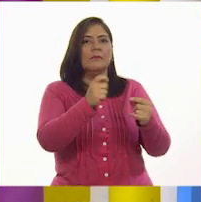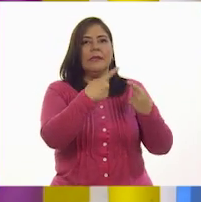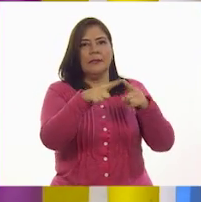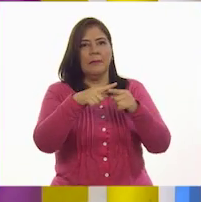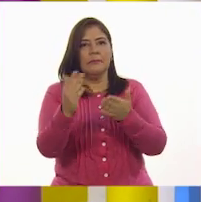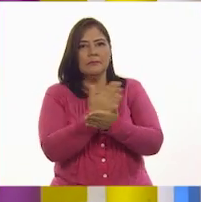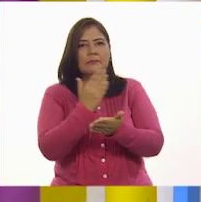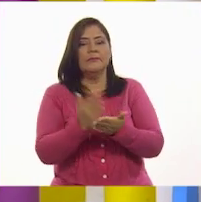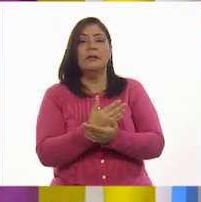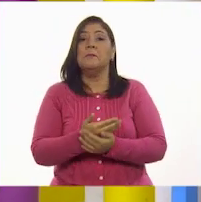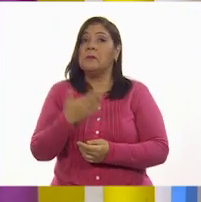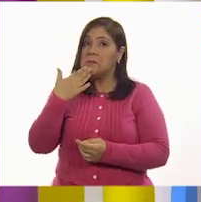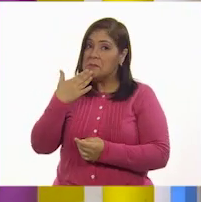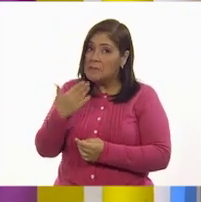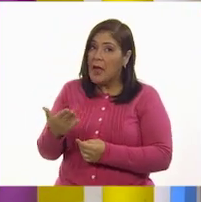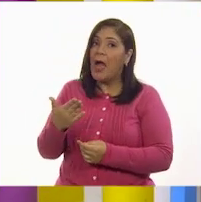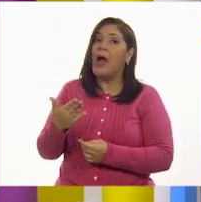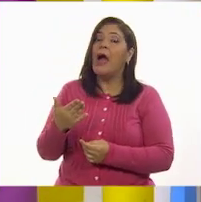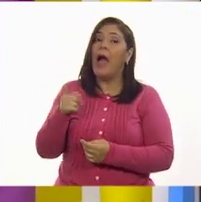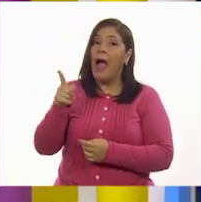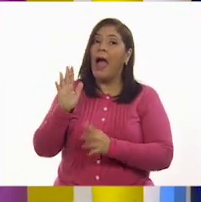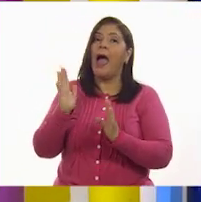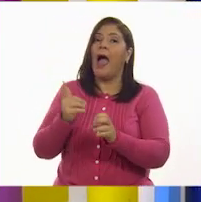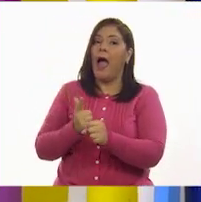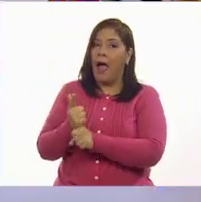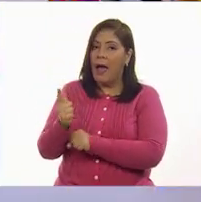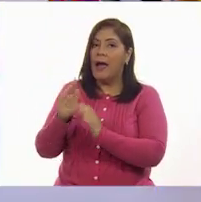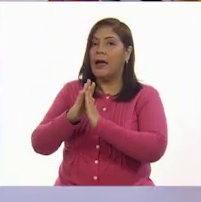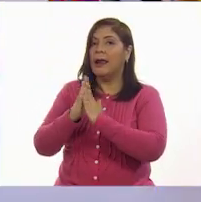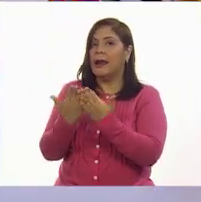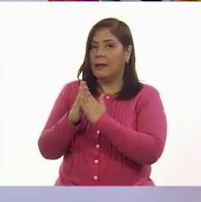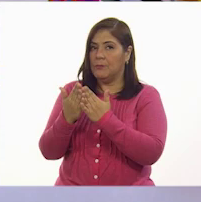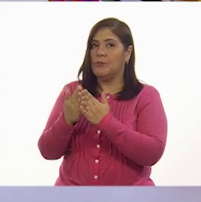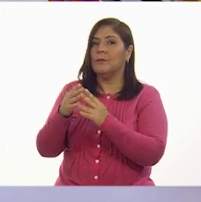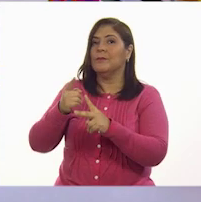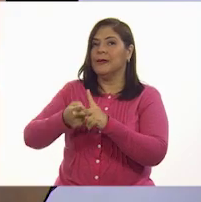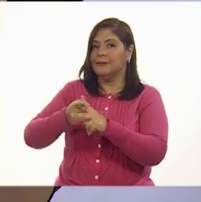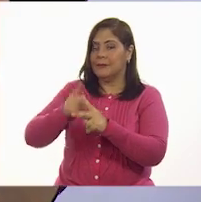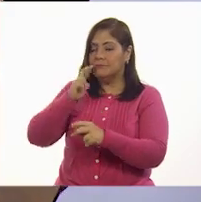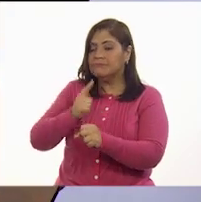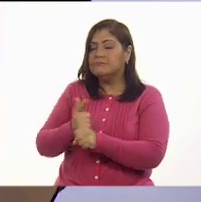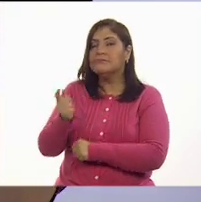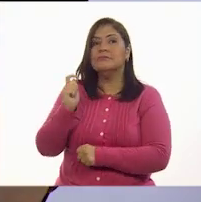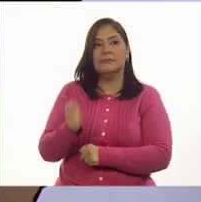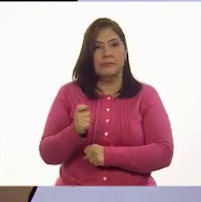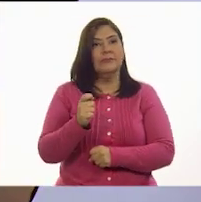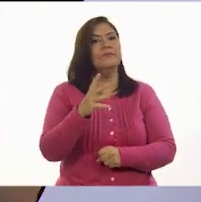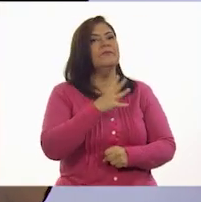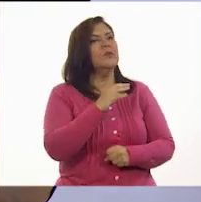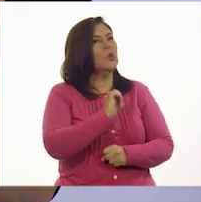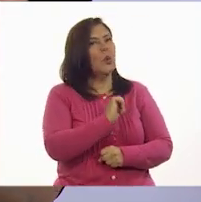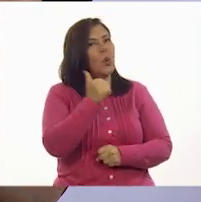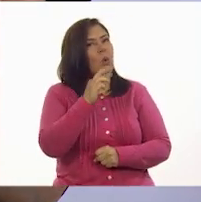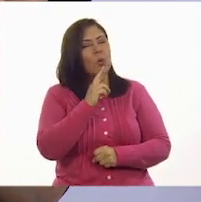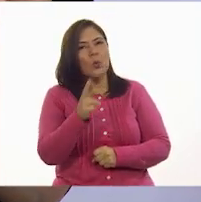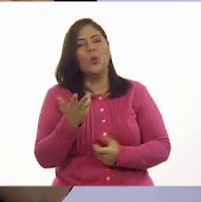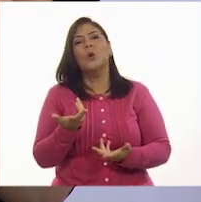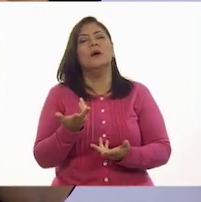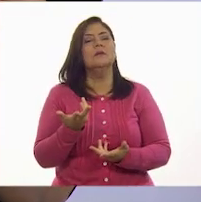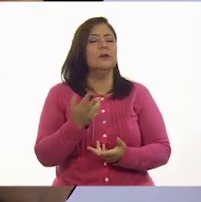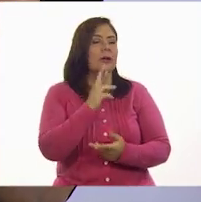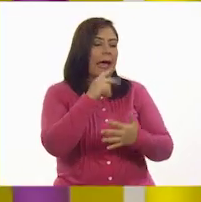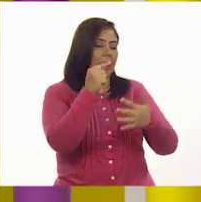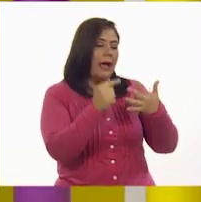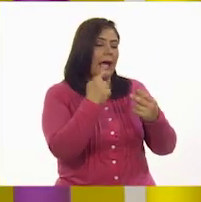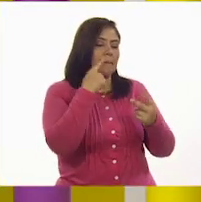Muy bien, Irma. O sea que ella ya los descubrió en su libro de matemáticas. ¿Así muy bien. Es. ¿Tenemos alguna otra respuesta? Tenemos varias.